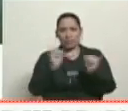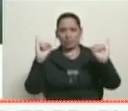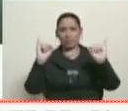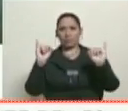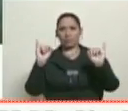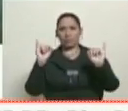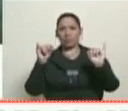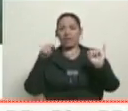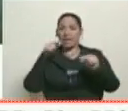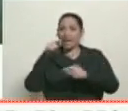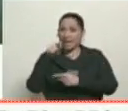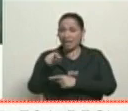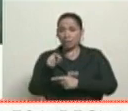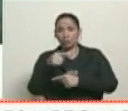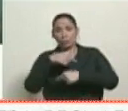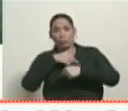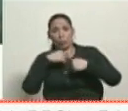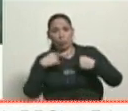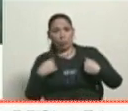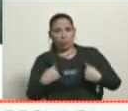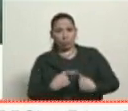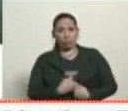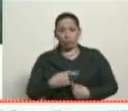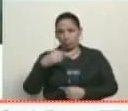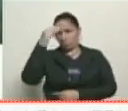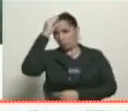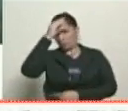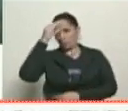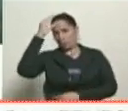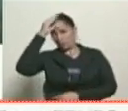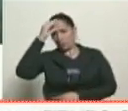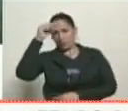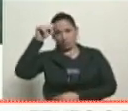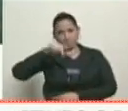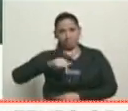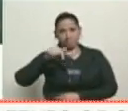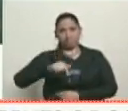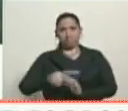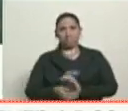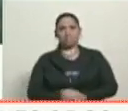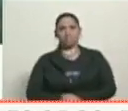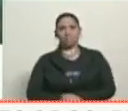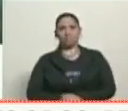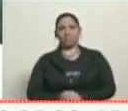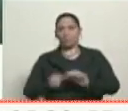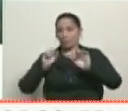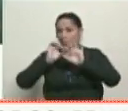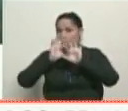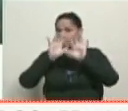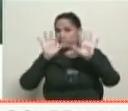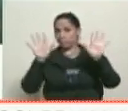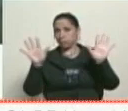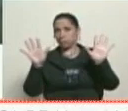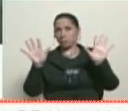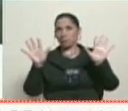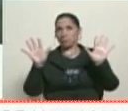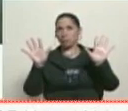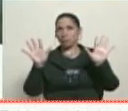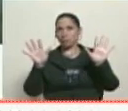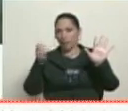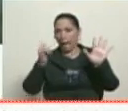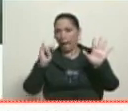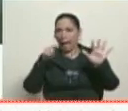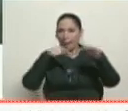Y estos corazones y esta conciencia que brilla y reina en la Fuerza